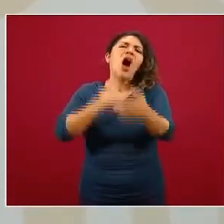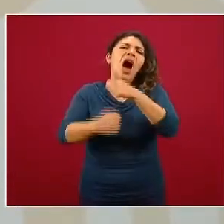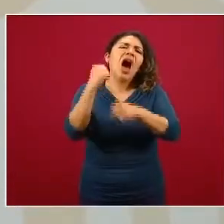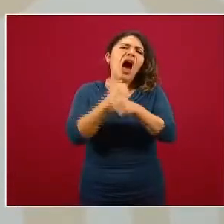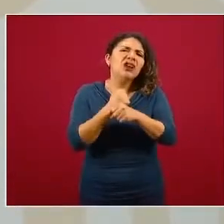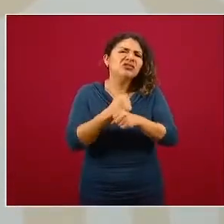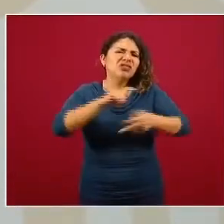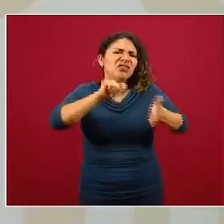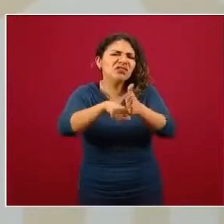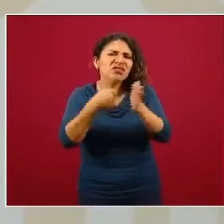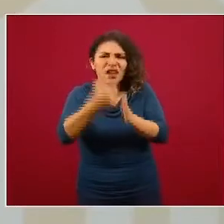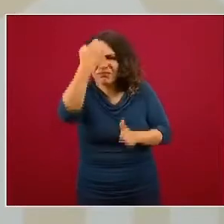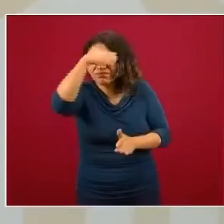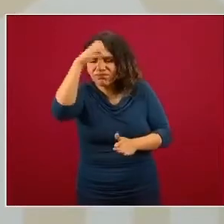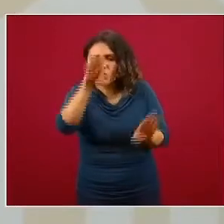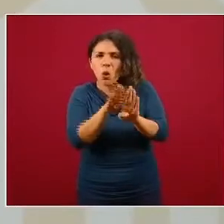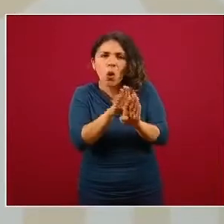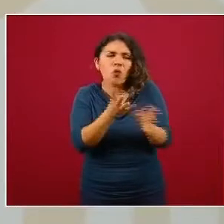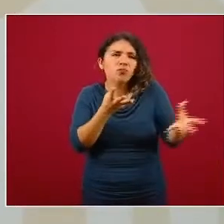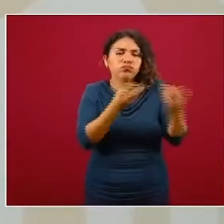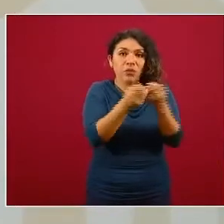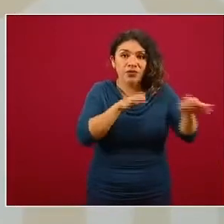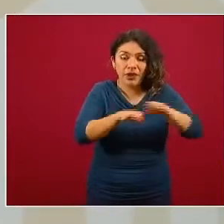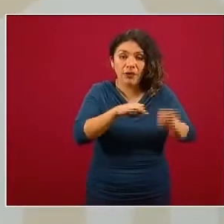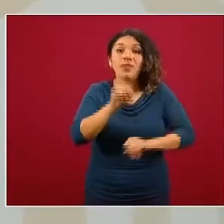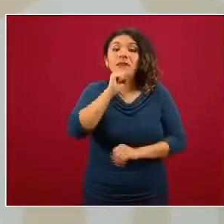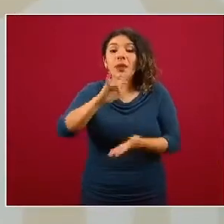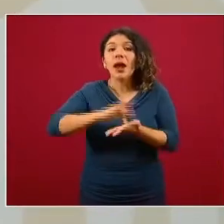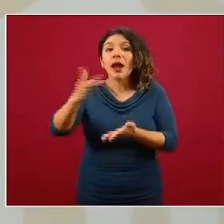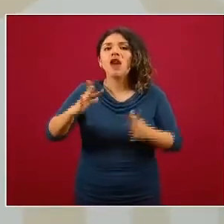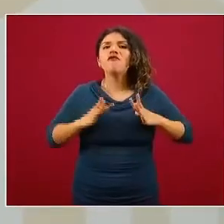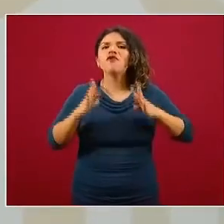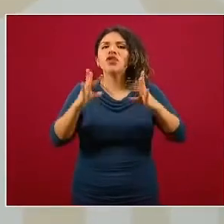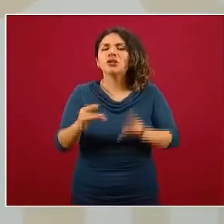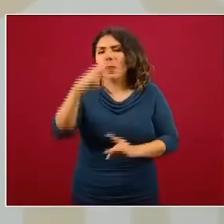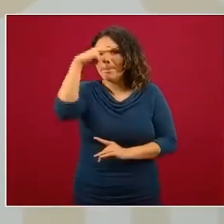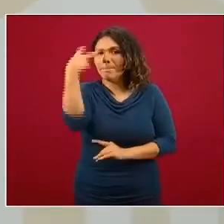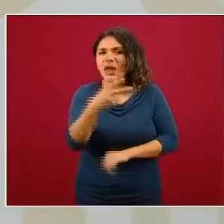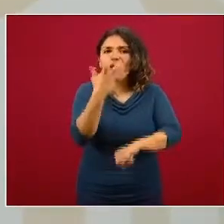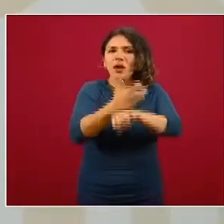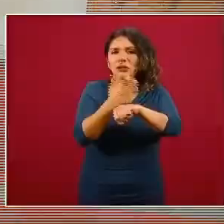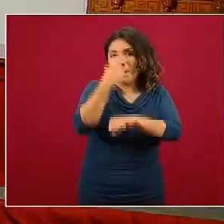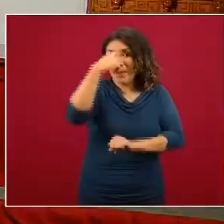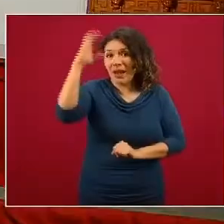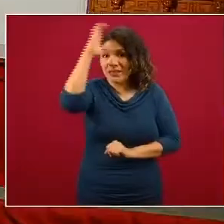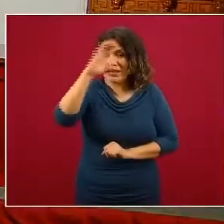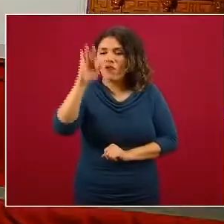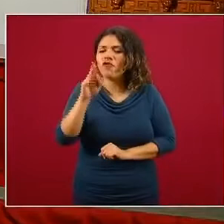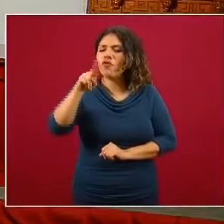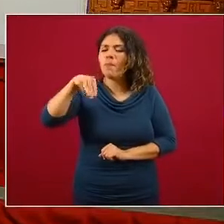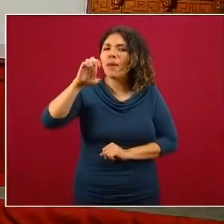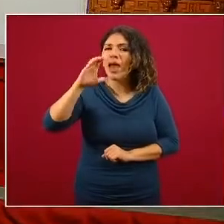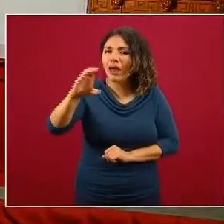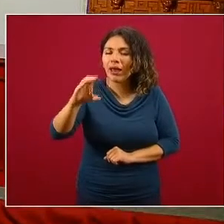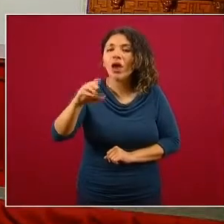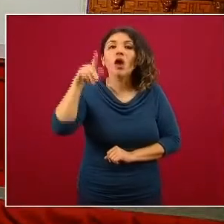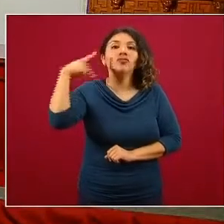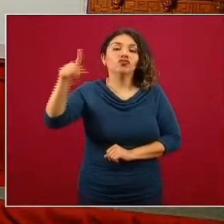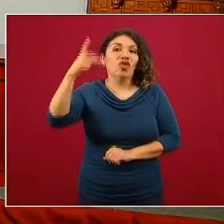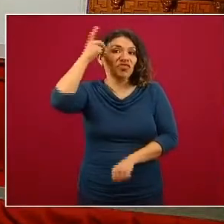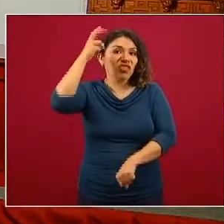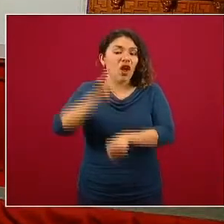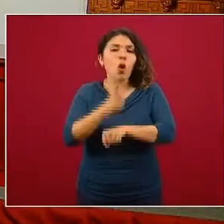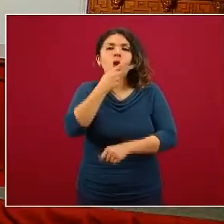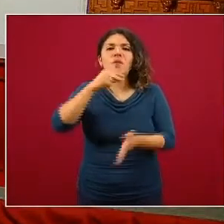cooperación técnica en esta materia. Y agradecemos también a la Fundación México-Estados Unidos para la Ciencia, FUMEC, y a su director,